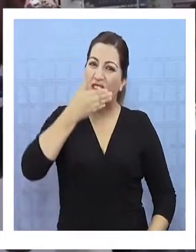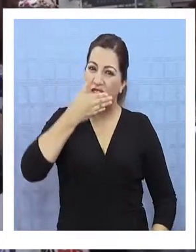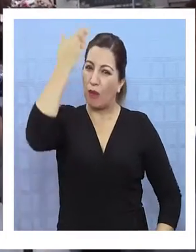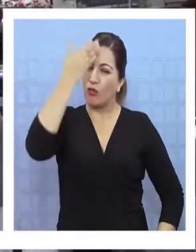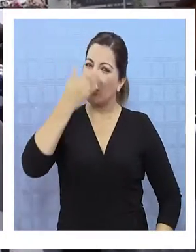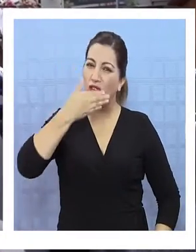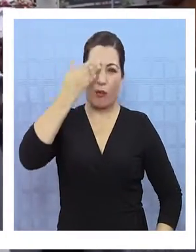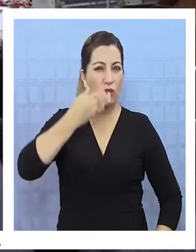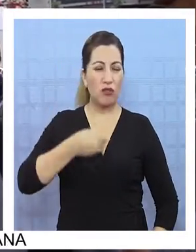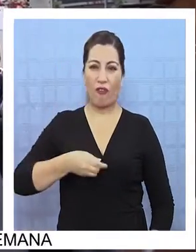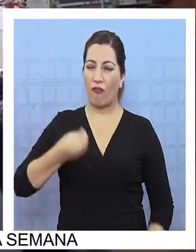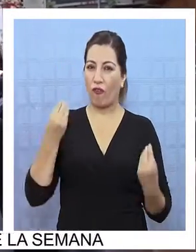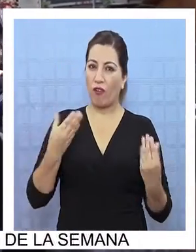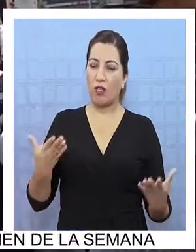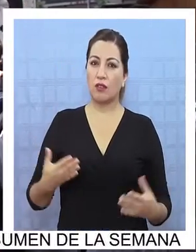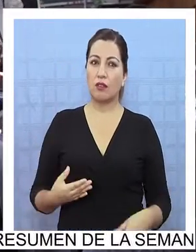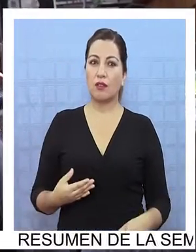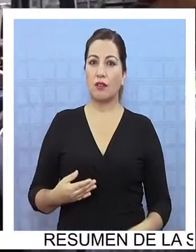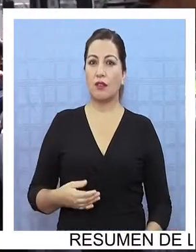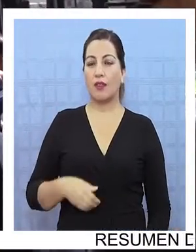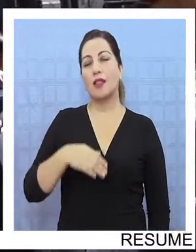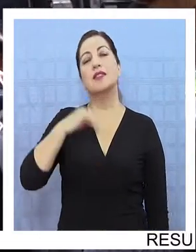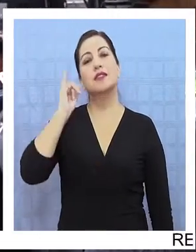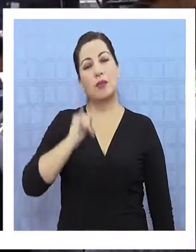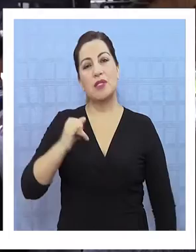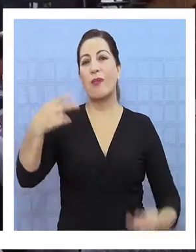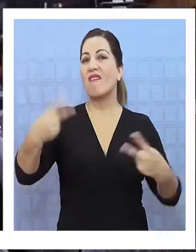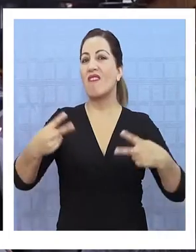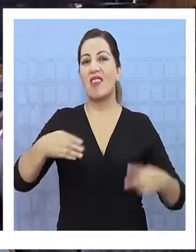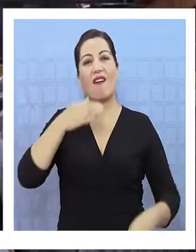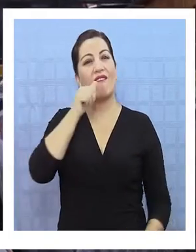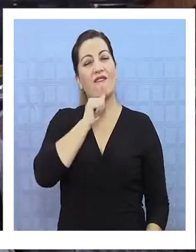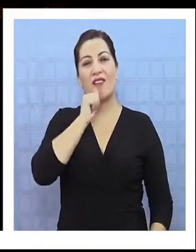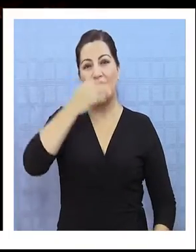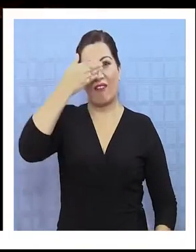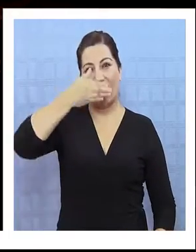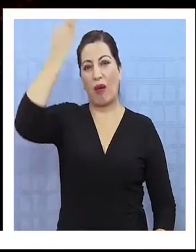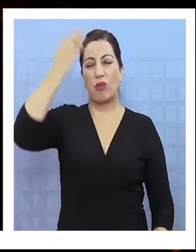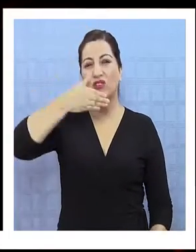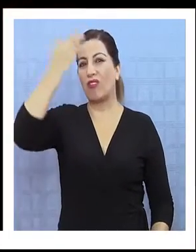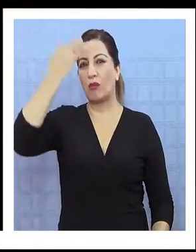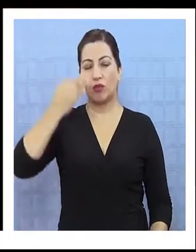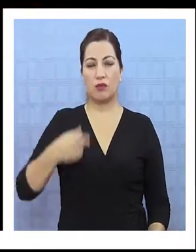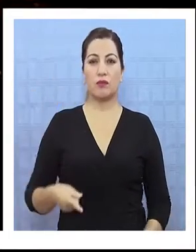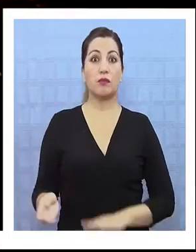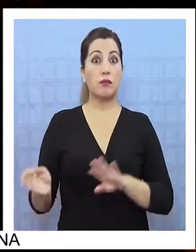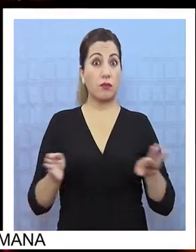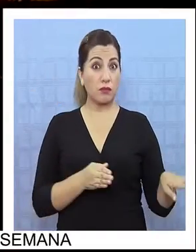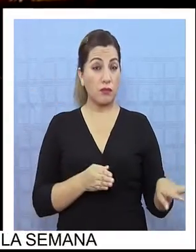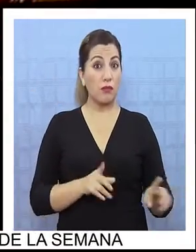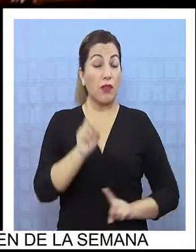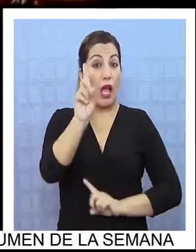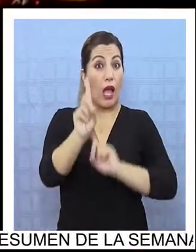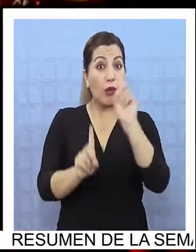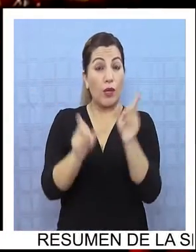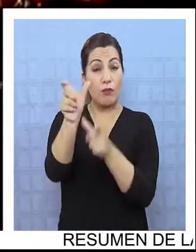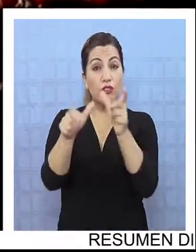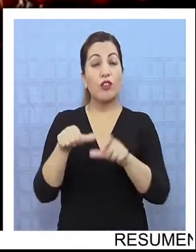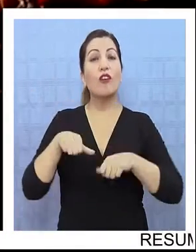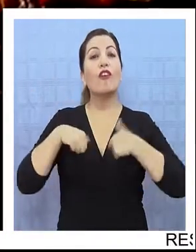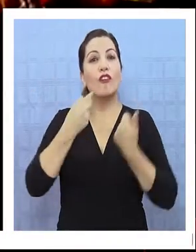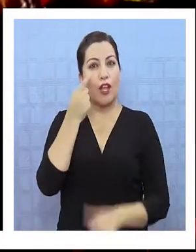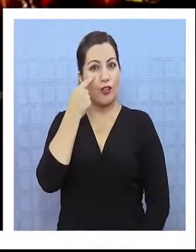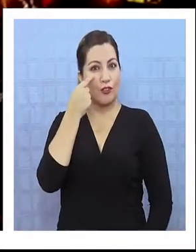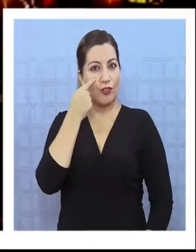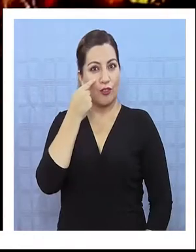famoso? Famosos, famosos faltan todos los años, la verdad es que traen como lo que va quedando, lo que va botando la ola. Curiosamente, algunos jóvenes conocen a